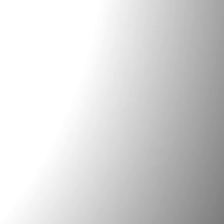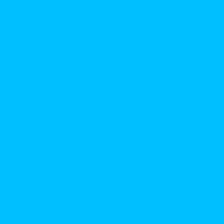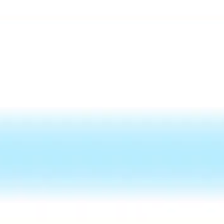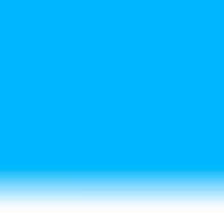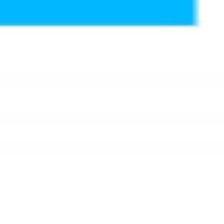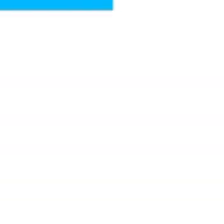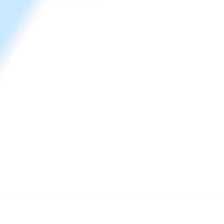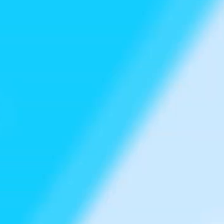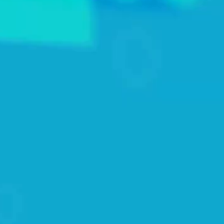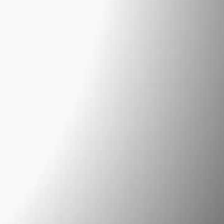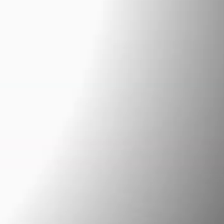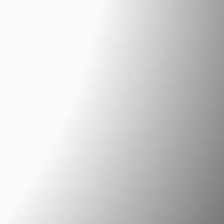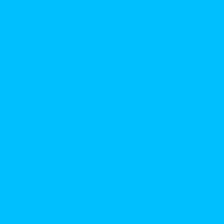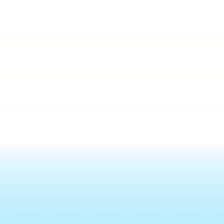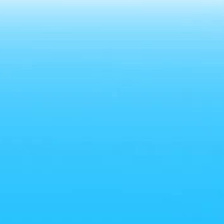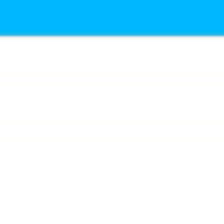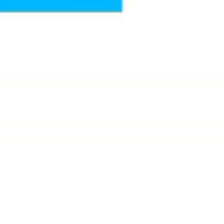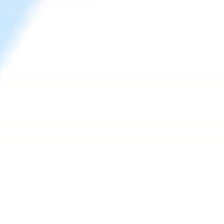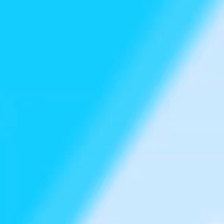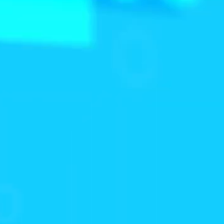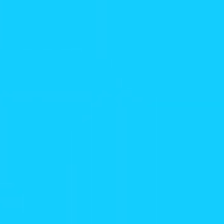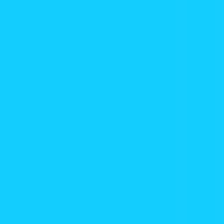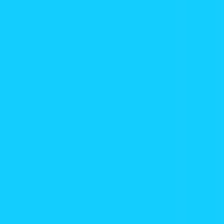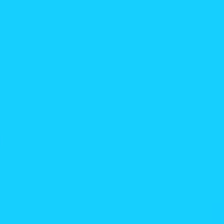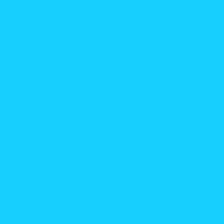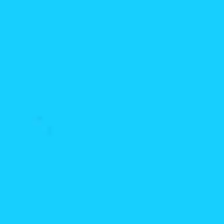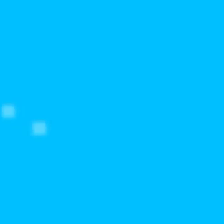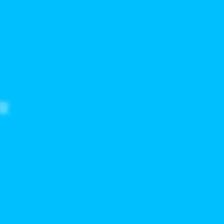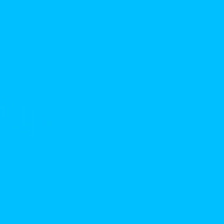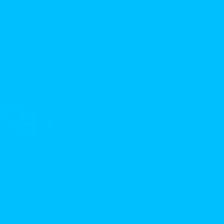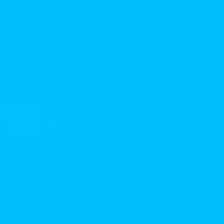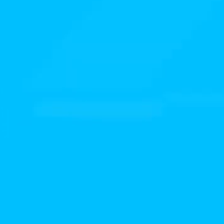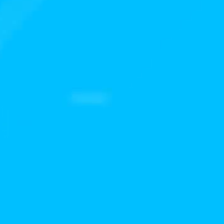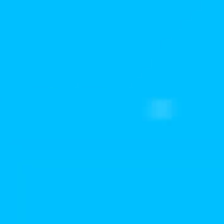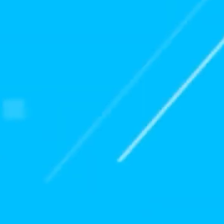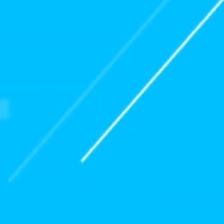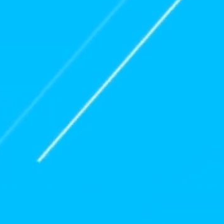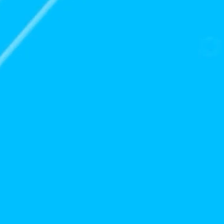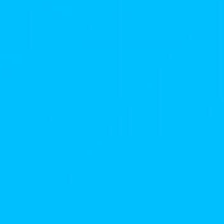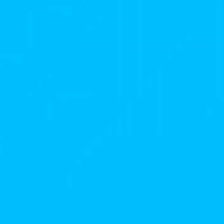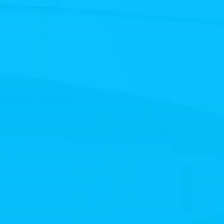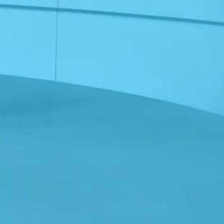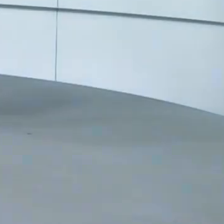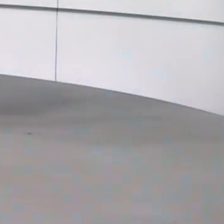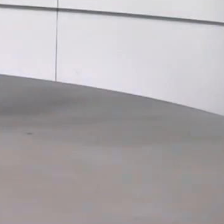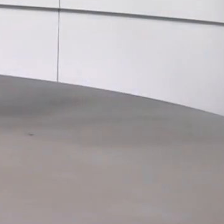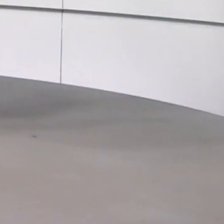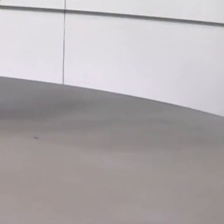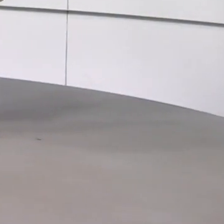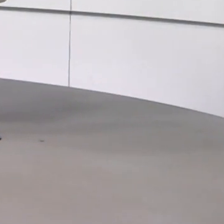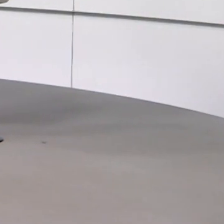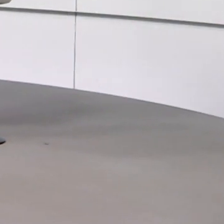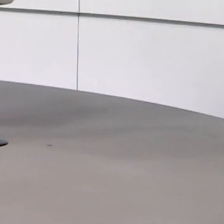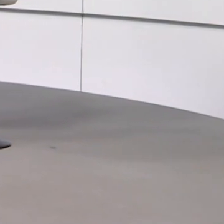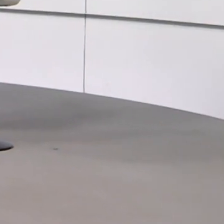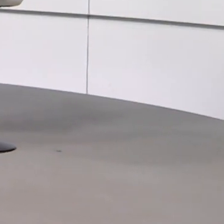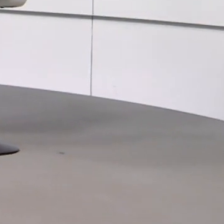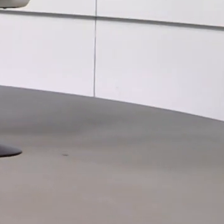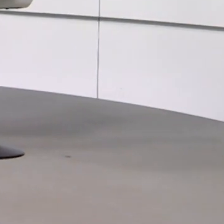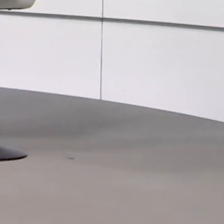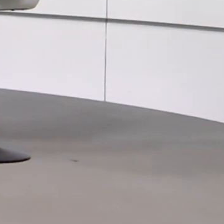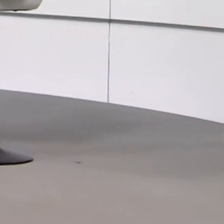plataformas? Y también pues, la investigación que se realiza sobre el mismo. Vamos a hacer una pausa comercial y ya regresamos con más.